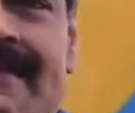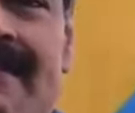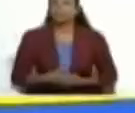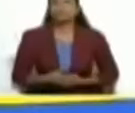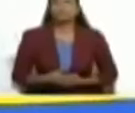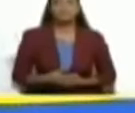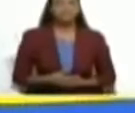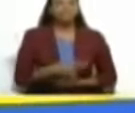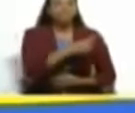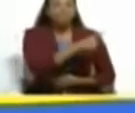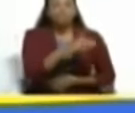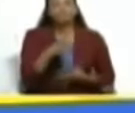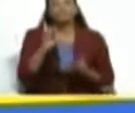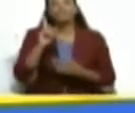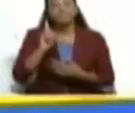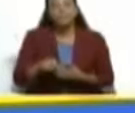en abril. Tuvimos,